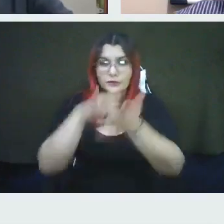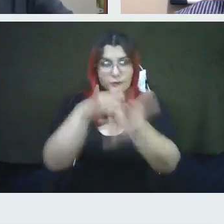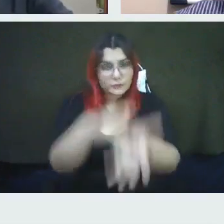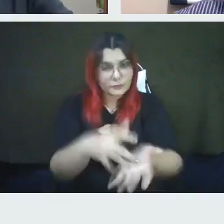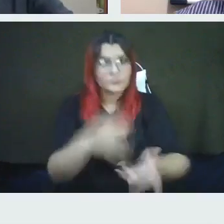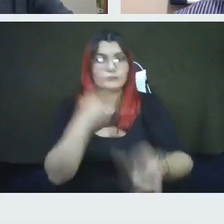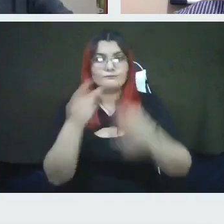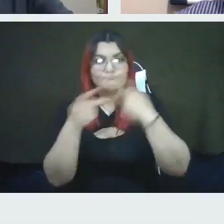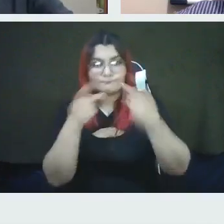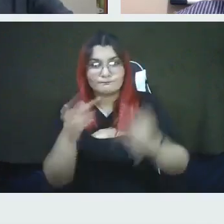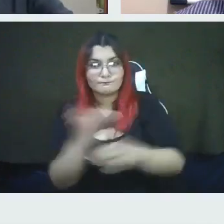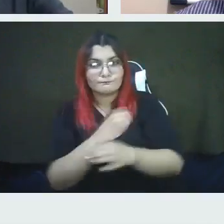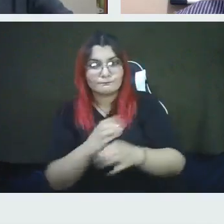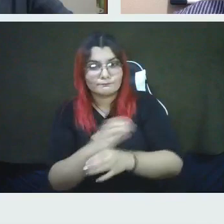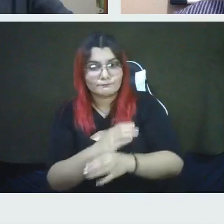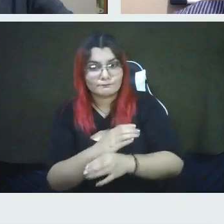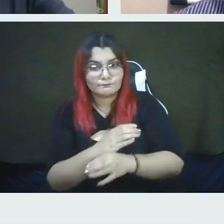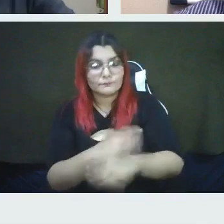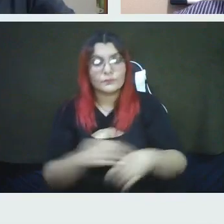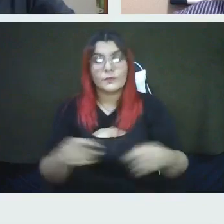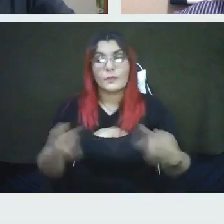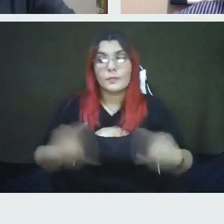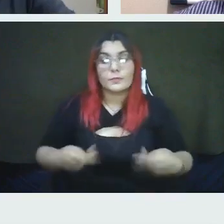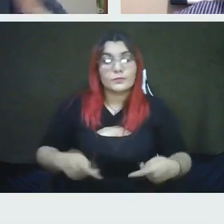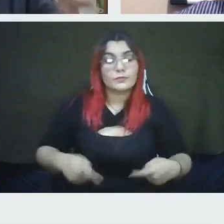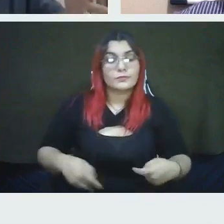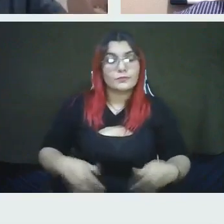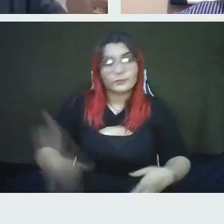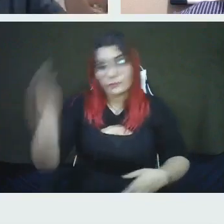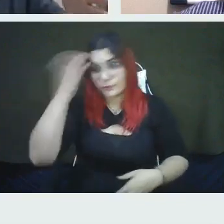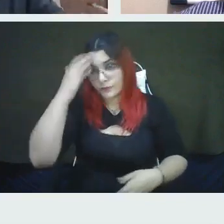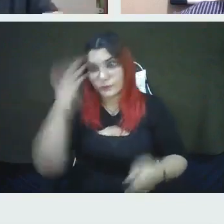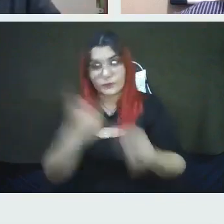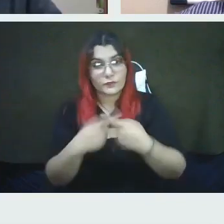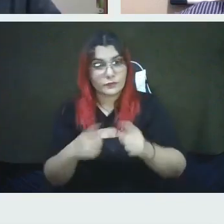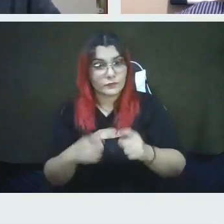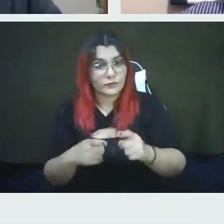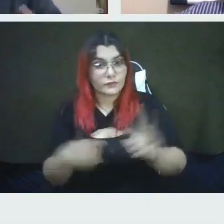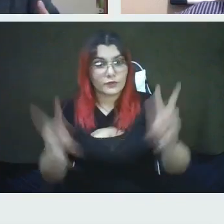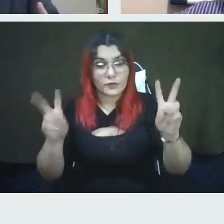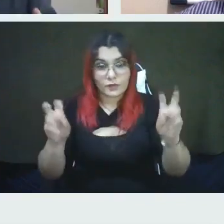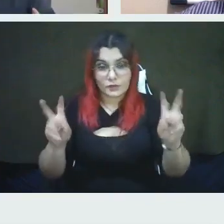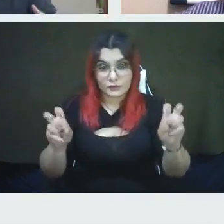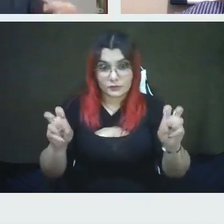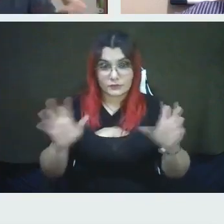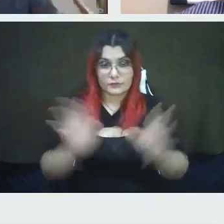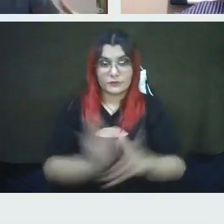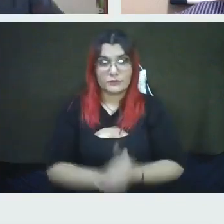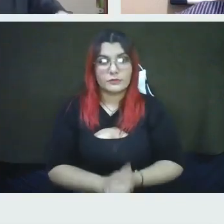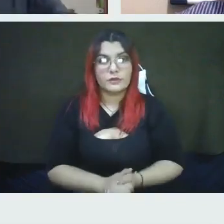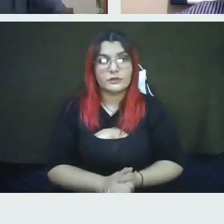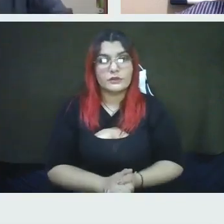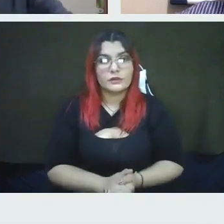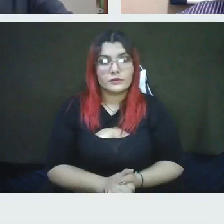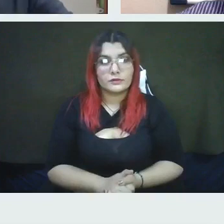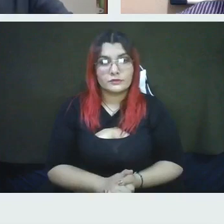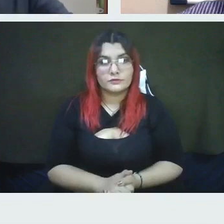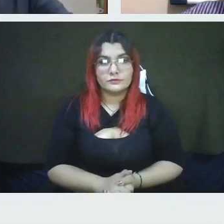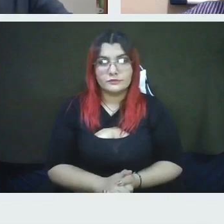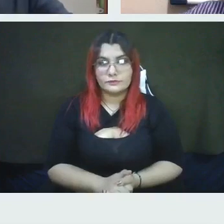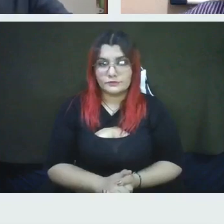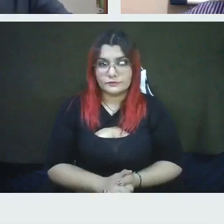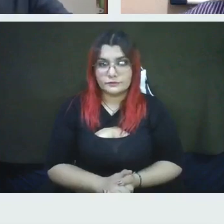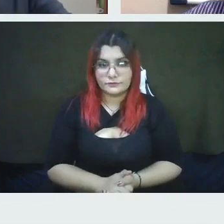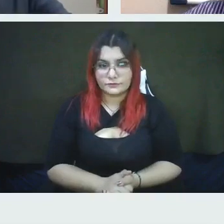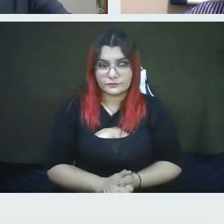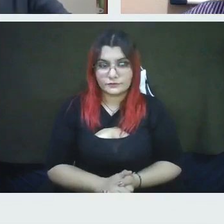que existen este tipo de espacios porque pues ayudan mucho, si bien es la parte jurisdiccional, pero esta preocupación y ocupación por también